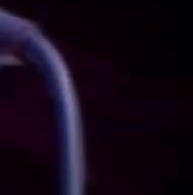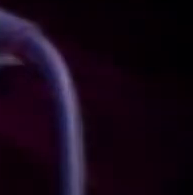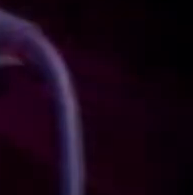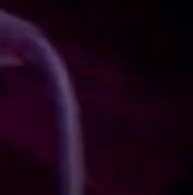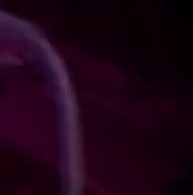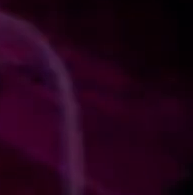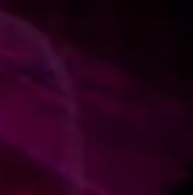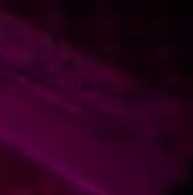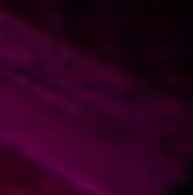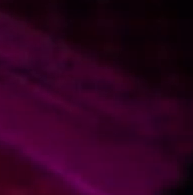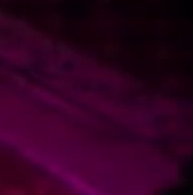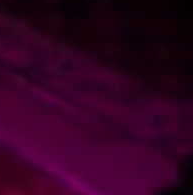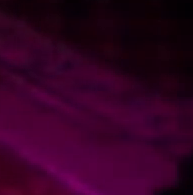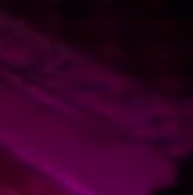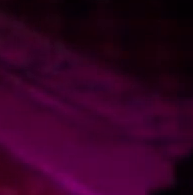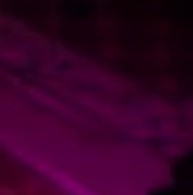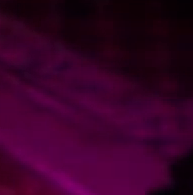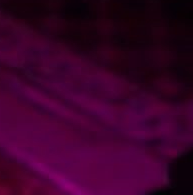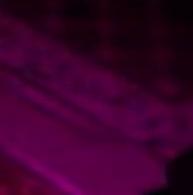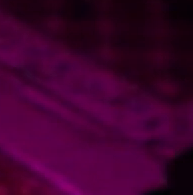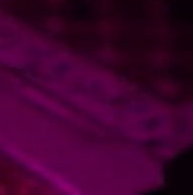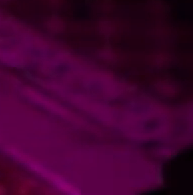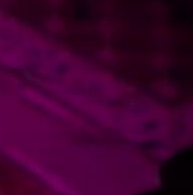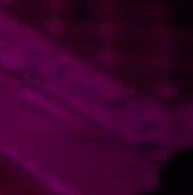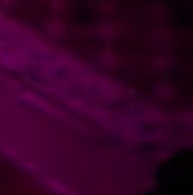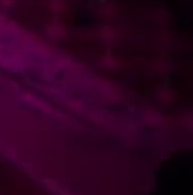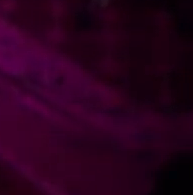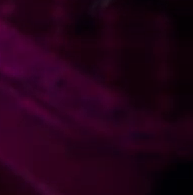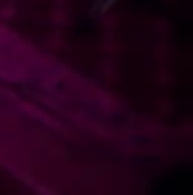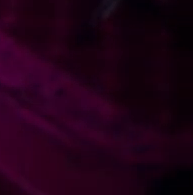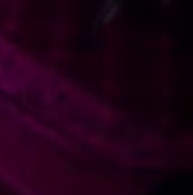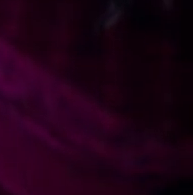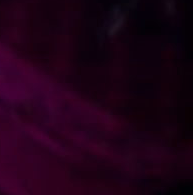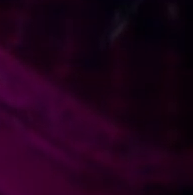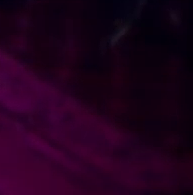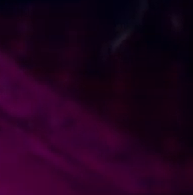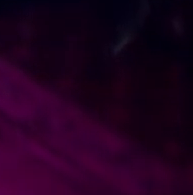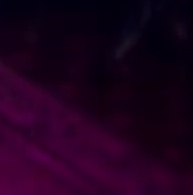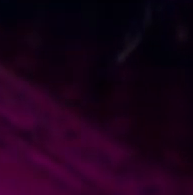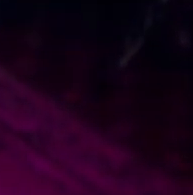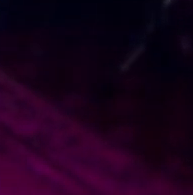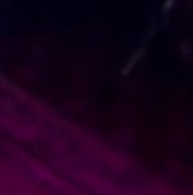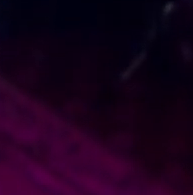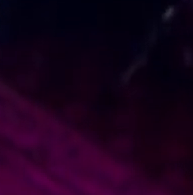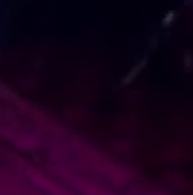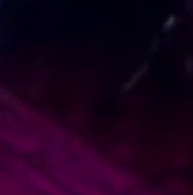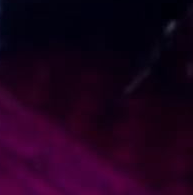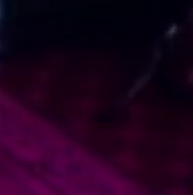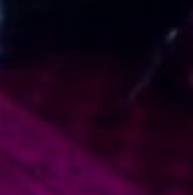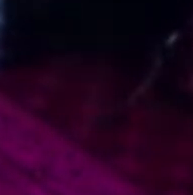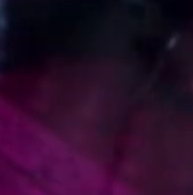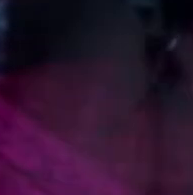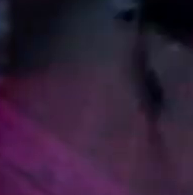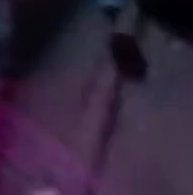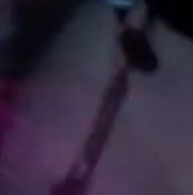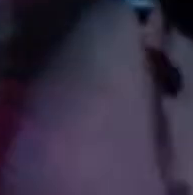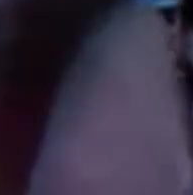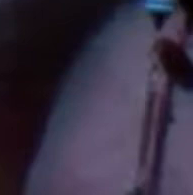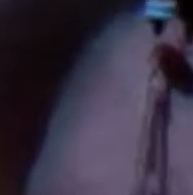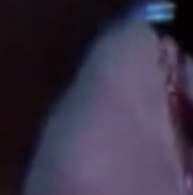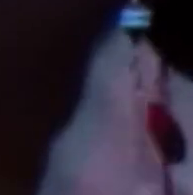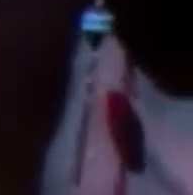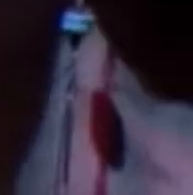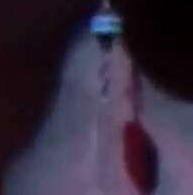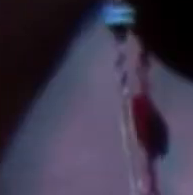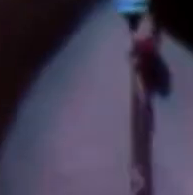No era normal bailar y que es un poco un mensaje de conciencia a la realidad en la que estamos y por